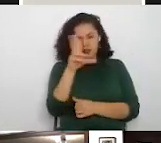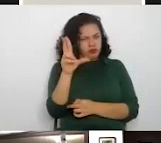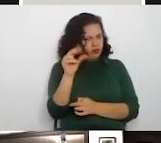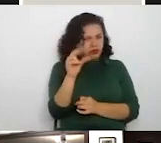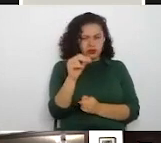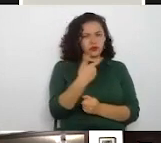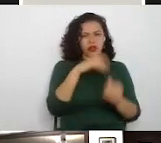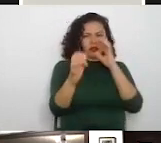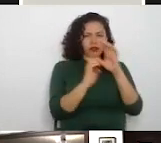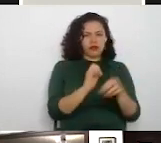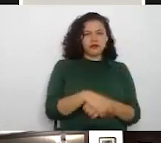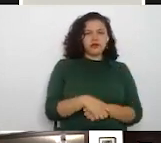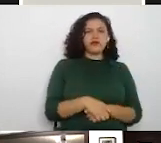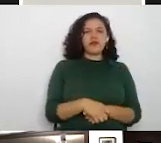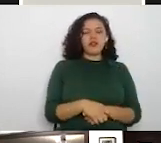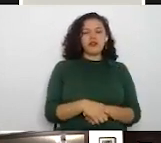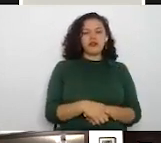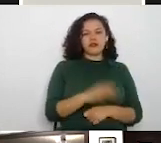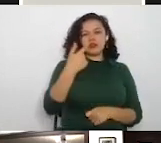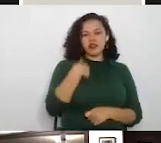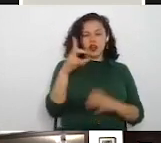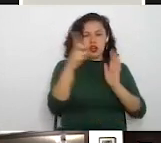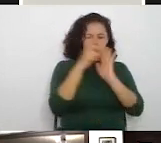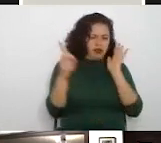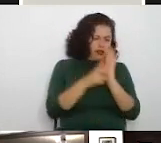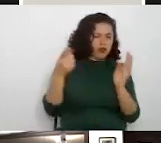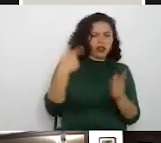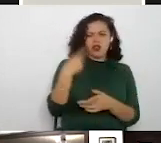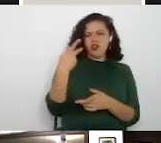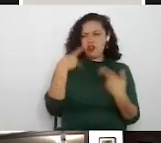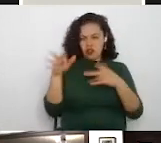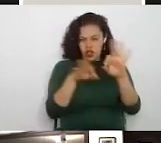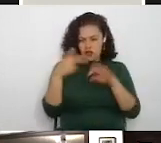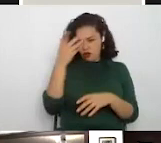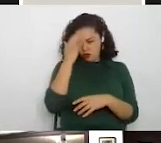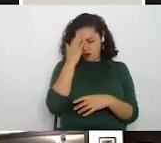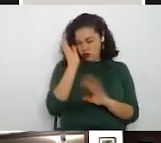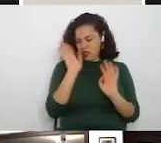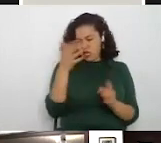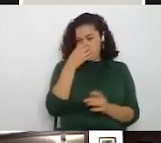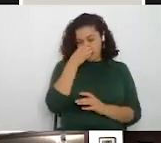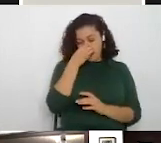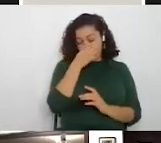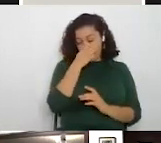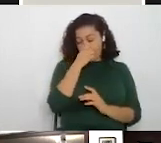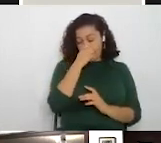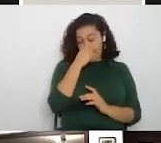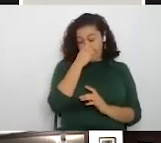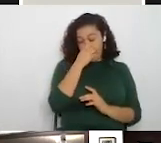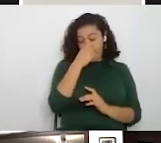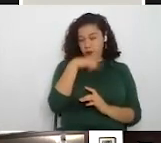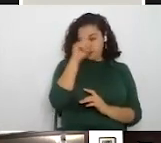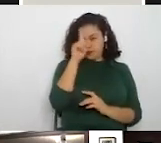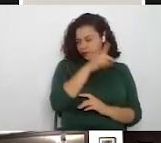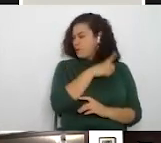podemos decir, aunque yo haya estado en un departamento y haya conocido la operación, no debo de aconsejar, porque